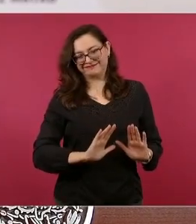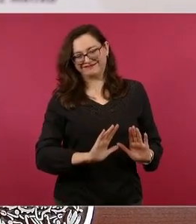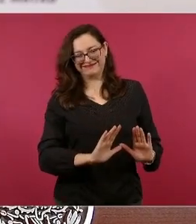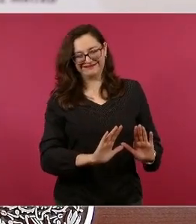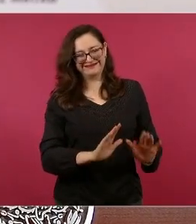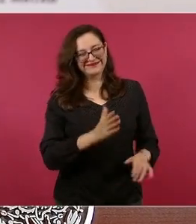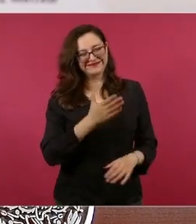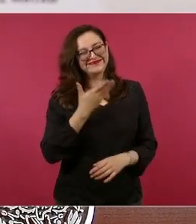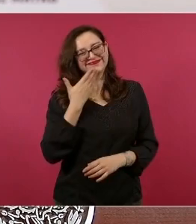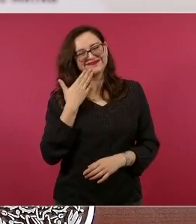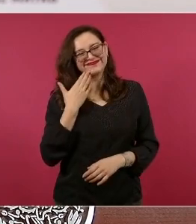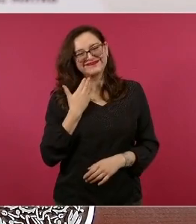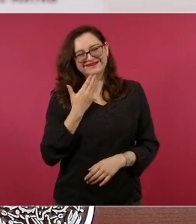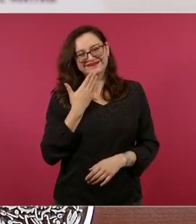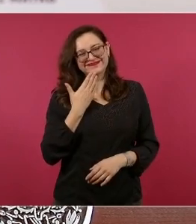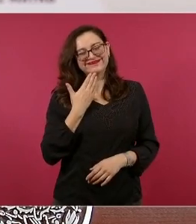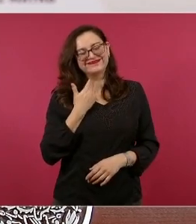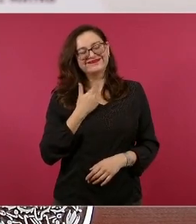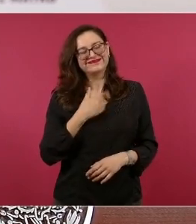bien.